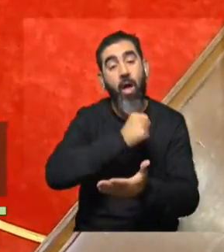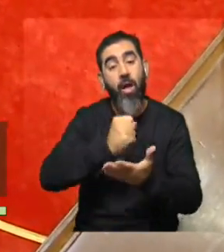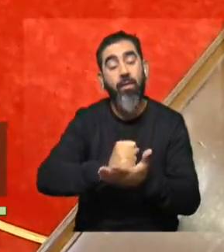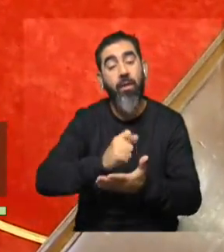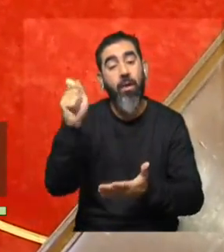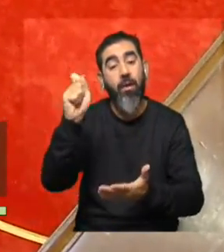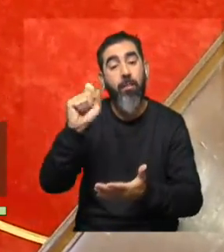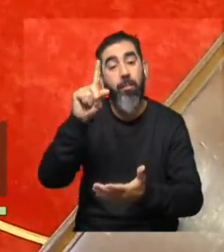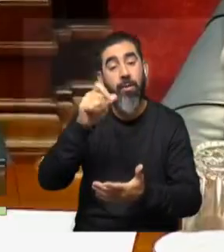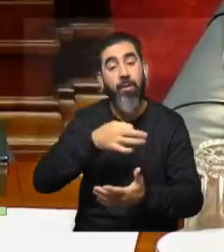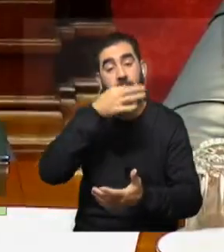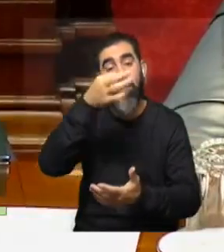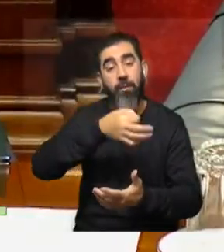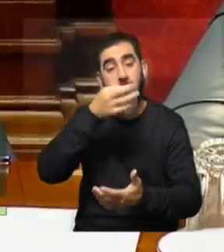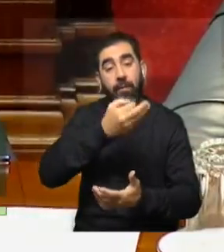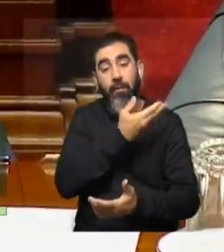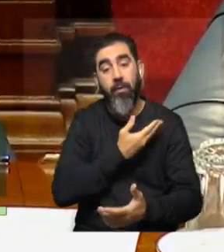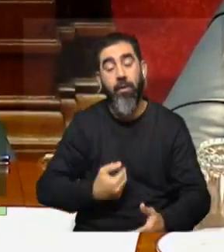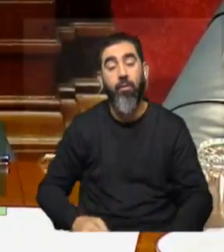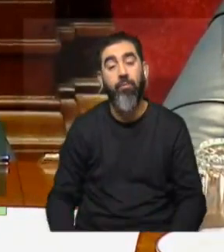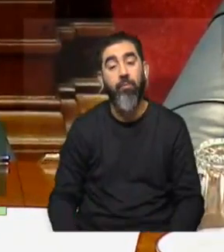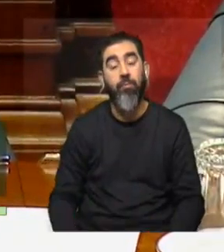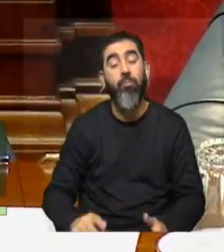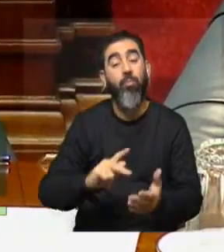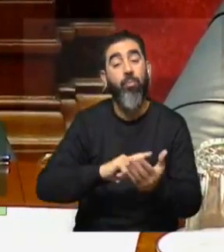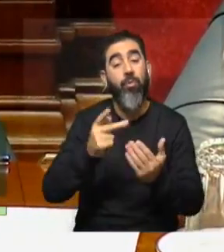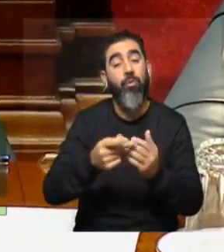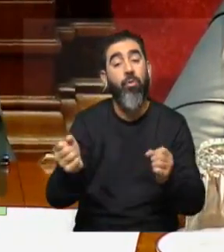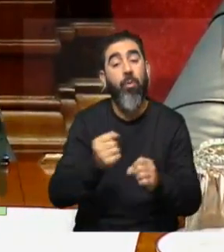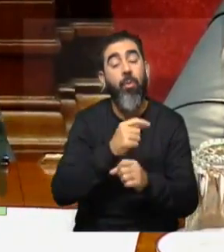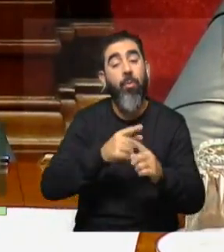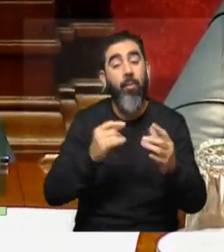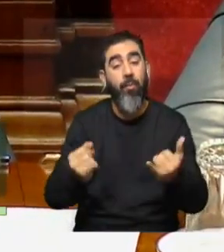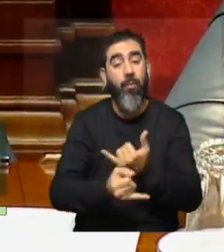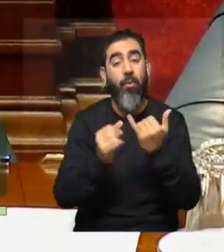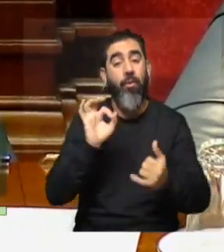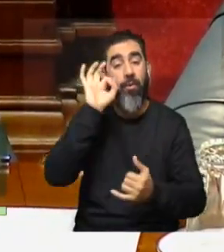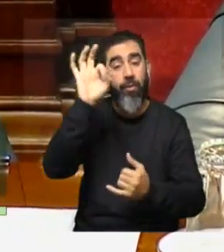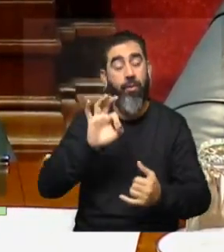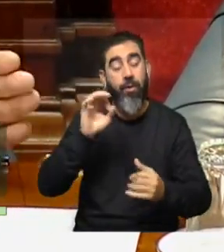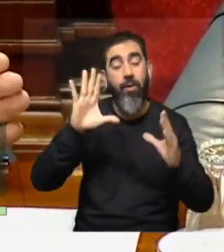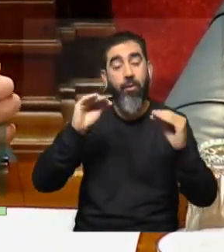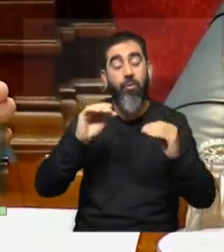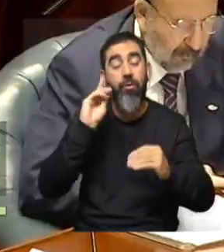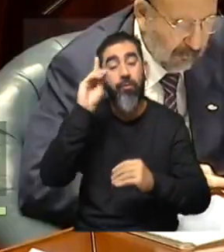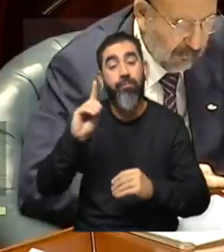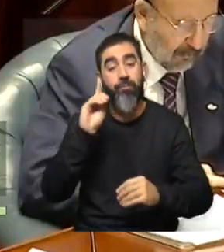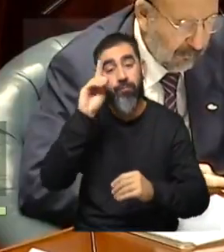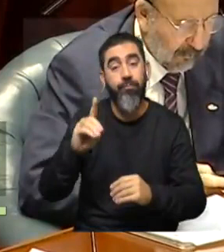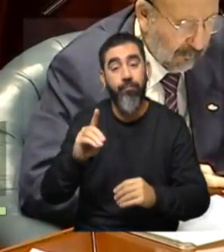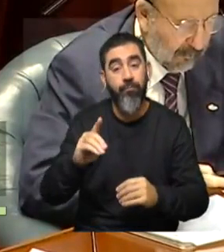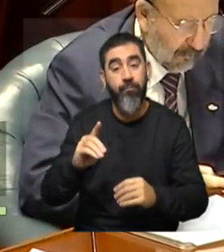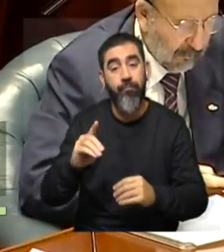la emergencia hídrica declarado por el poder ejecutivo el proyecto fue aprobado sobre el mediodía por la cámara de senadores y en la noche por la cámara de diputados